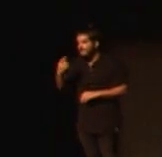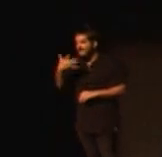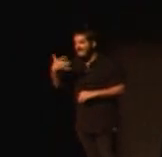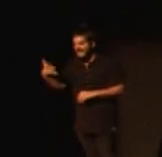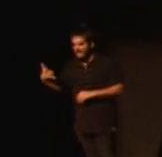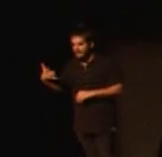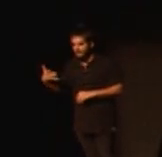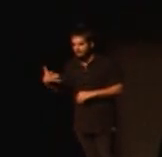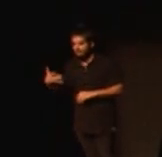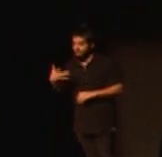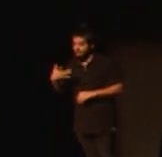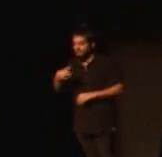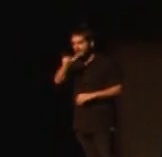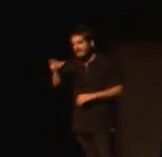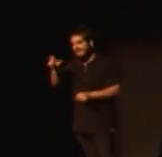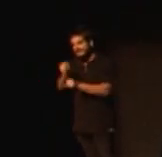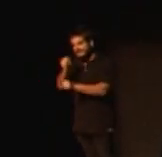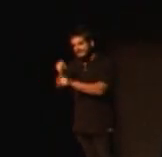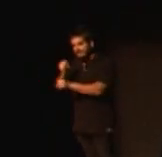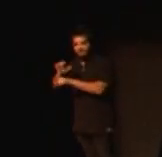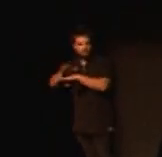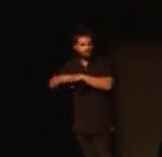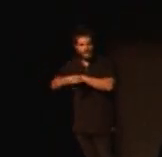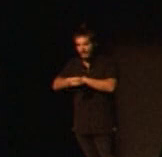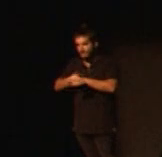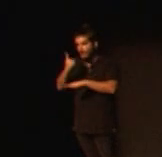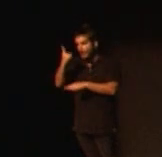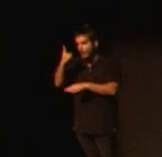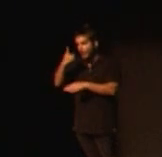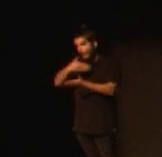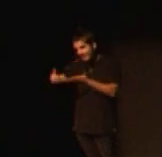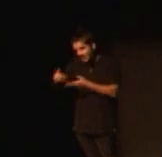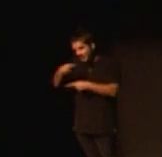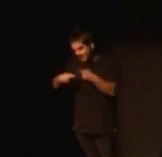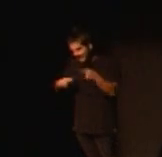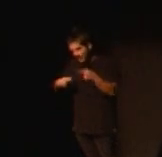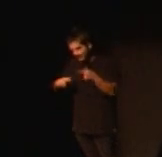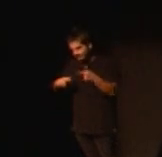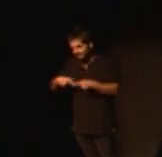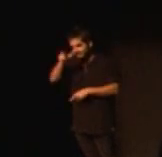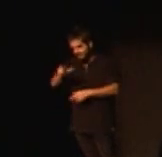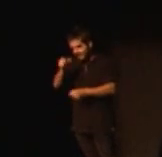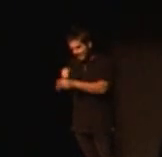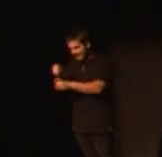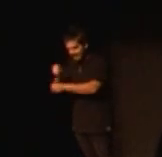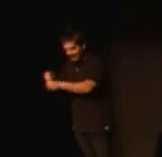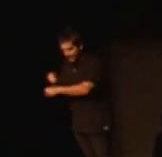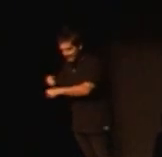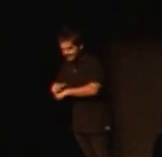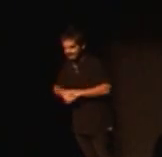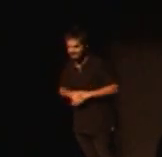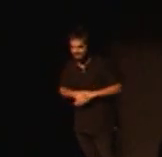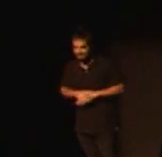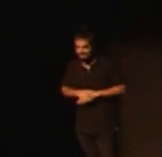soldados, a 1,500 trabajadores, a 1,5 millones, perdón, de soldados y de trabajadores dispuestos a hacer mejor esta región, vamos a trabajar para